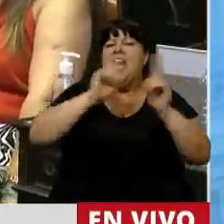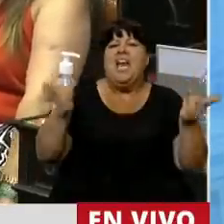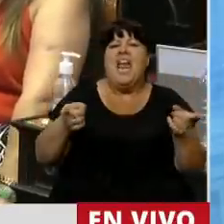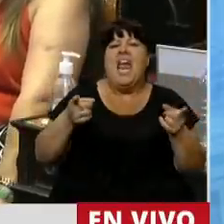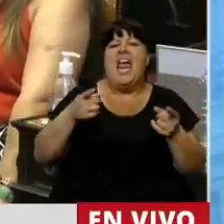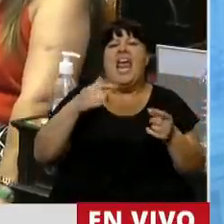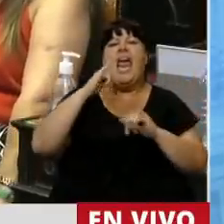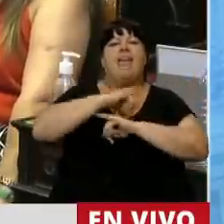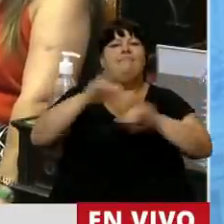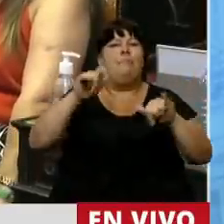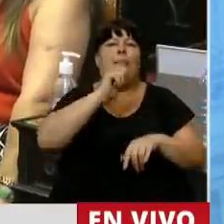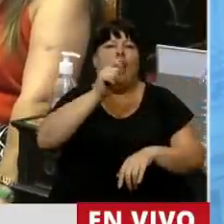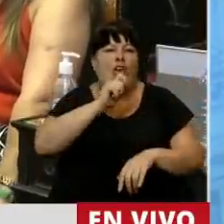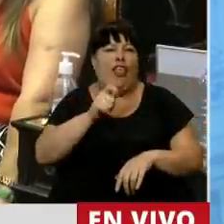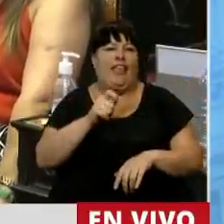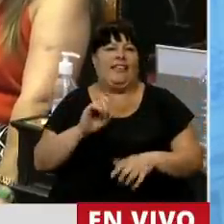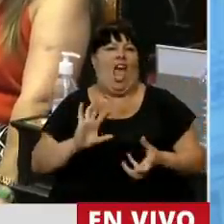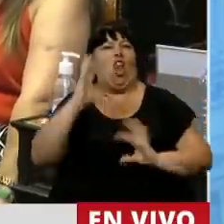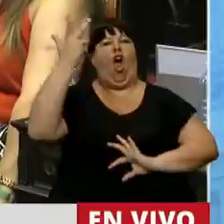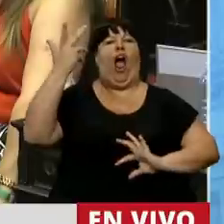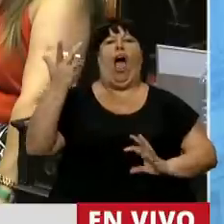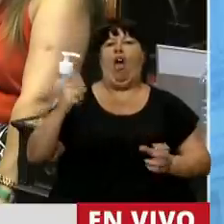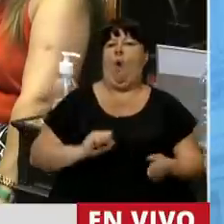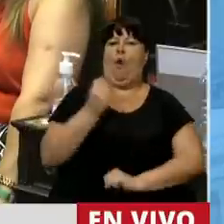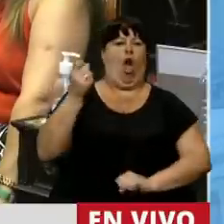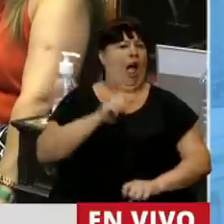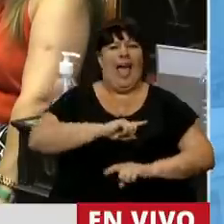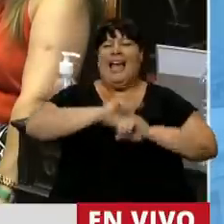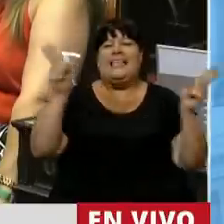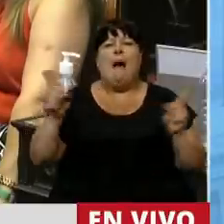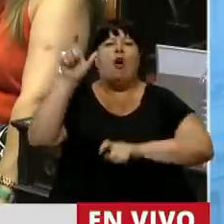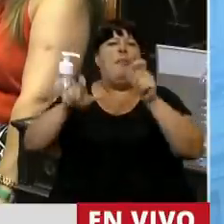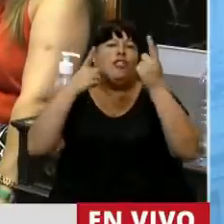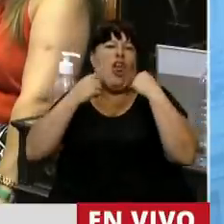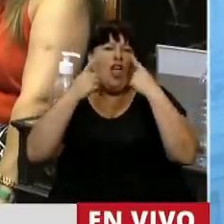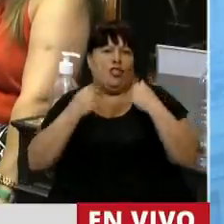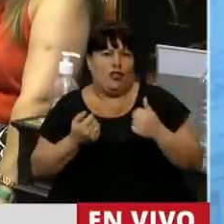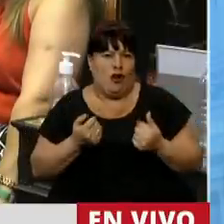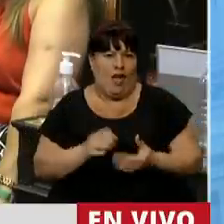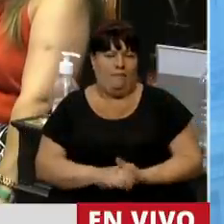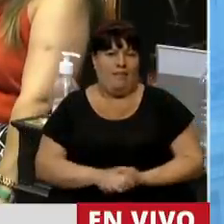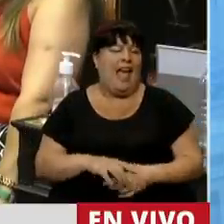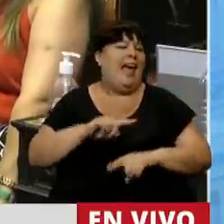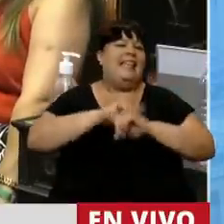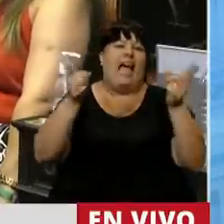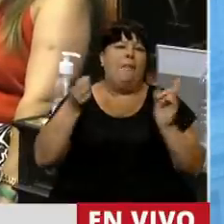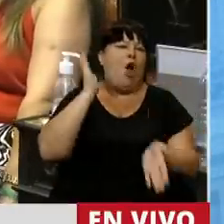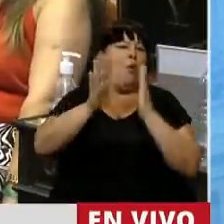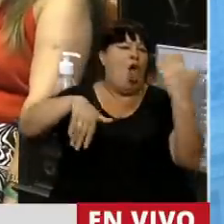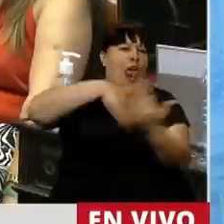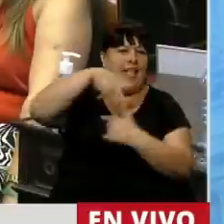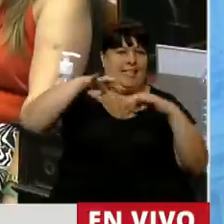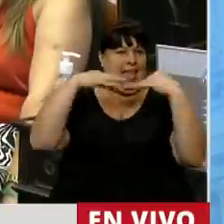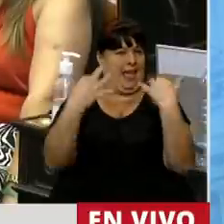habrá comunicadores indignados, ni habrá llorones, ni habrá violencia